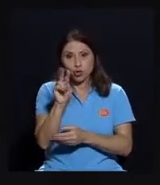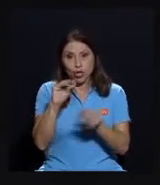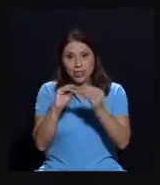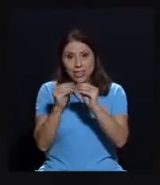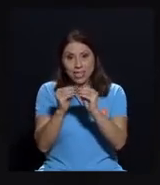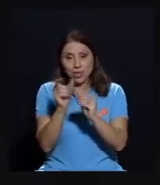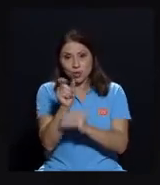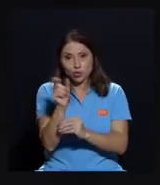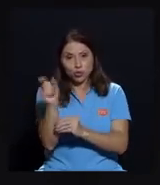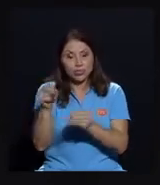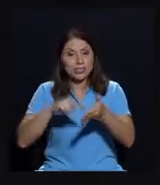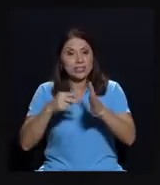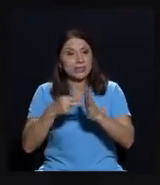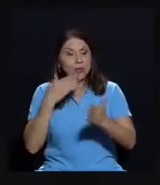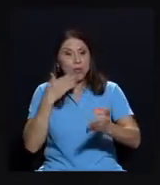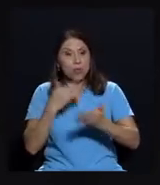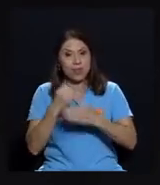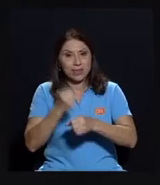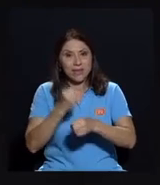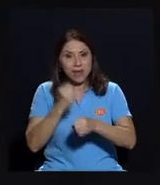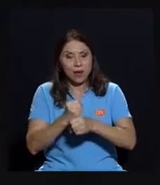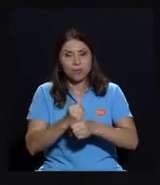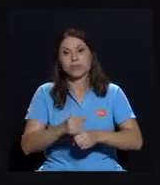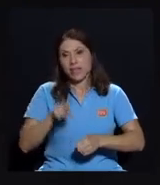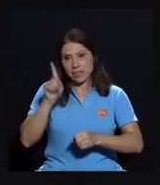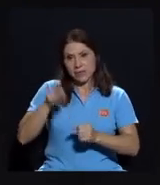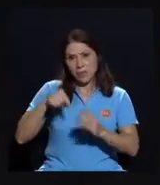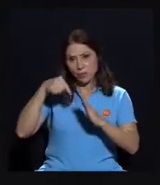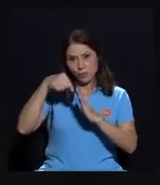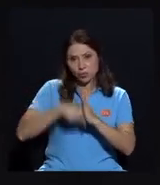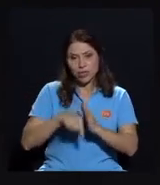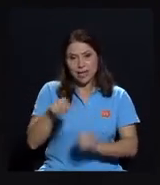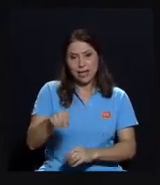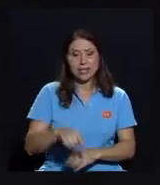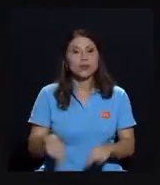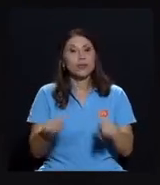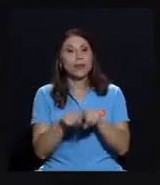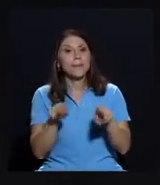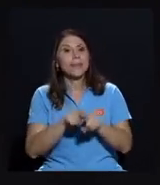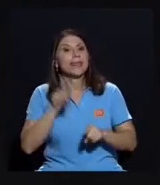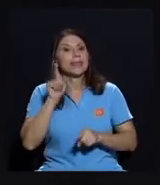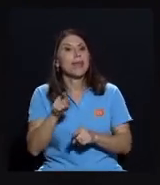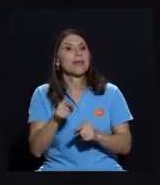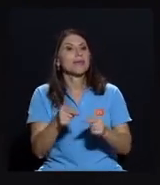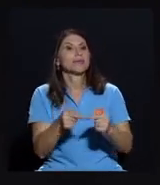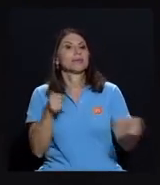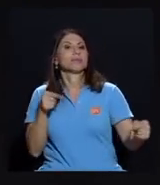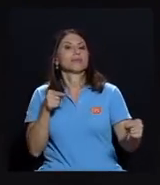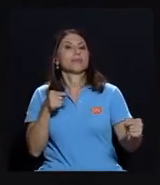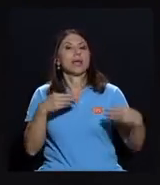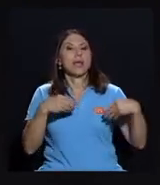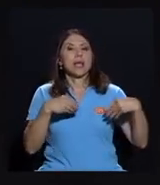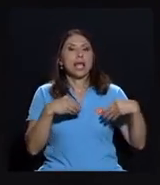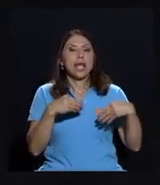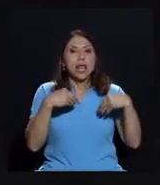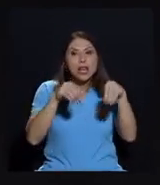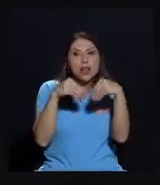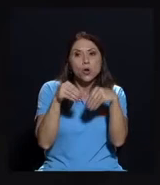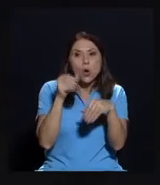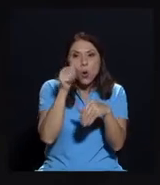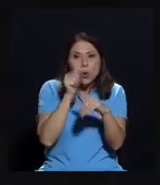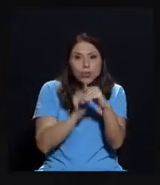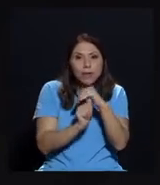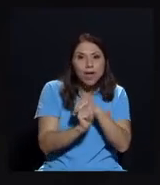recaudación hay que profundizar eso hay que combatir decididamente el contrabando y la subfacturación